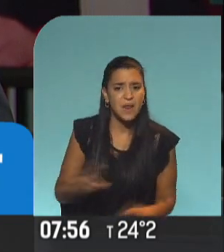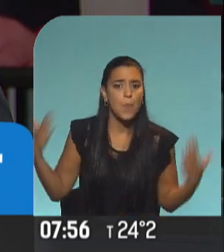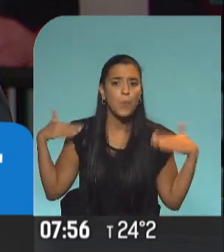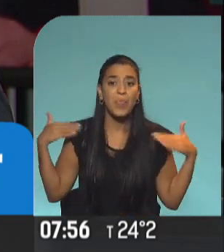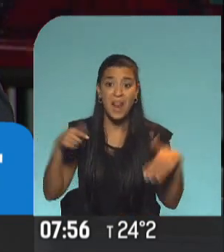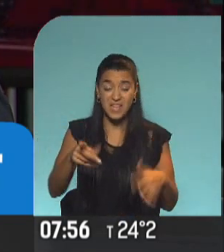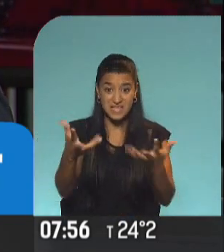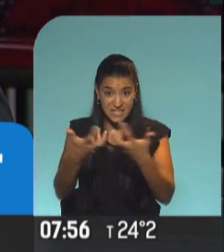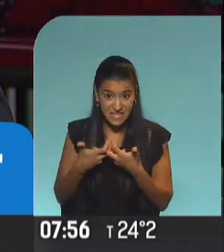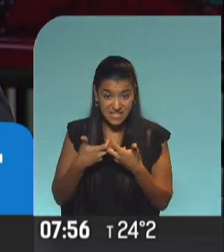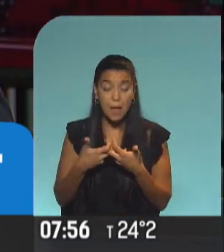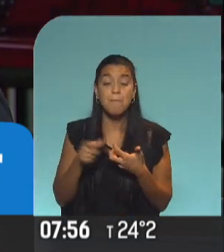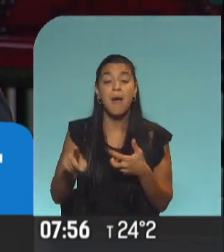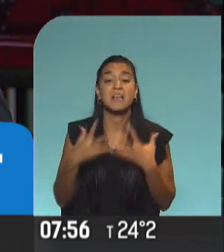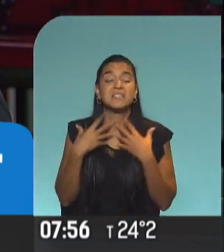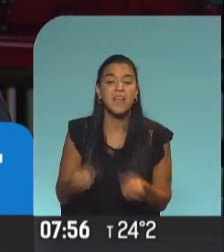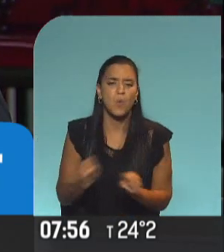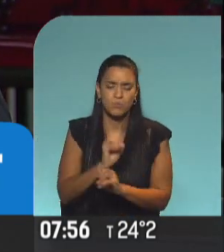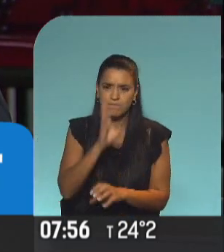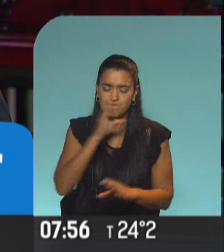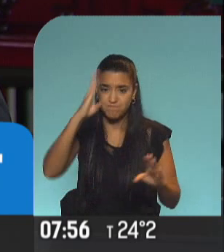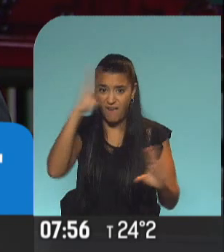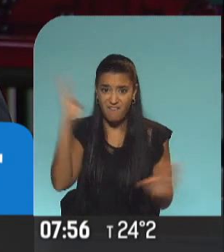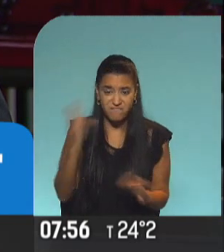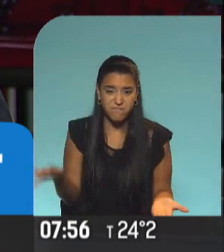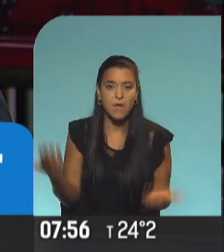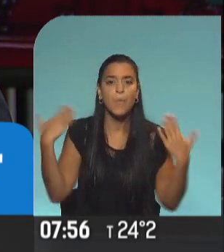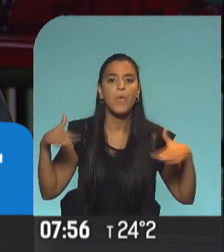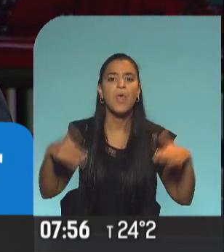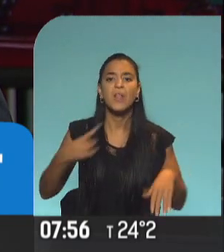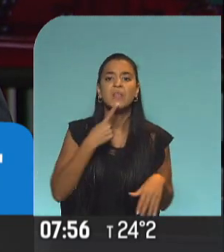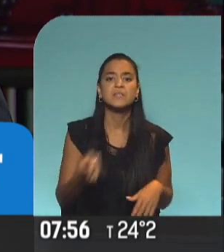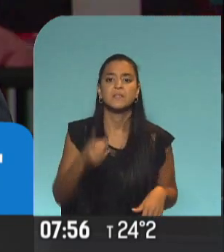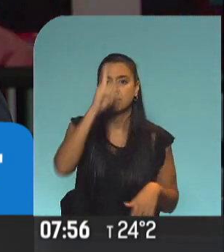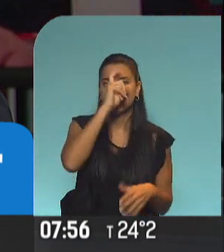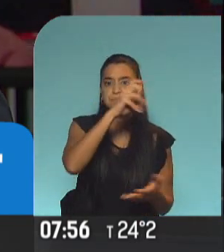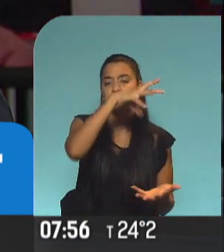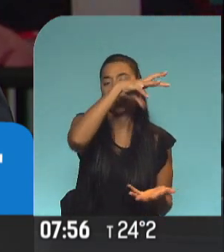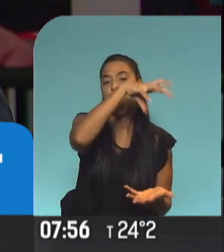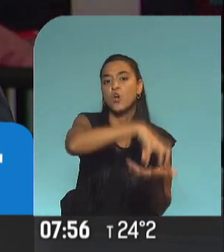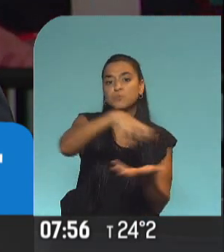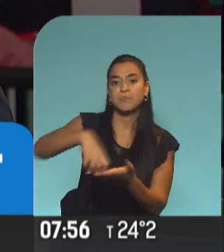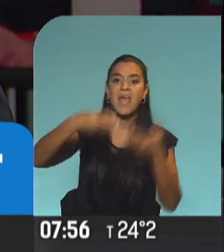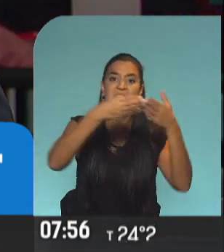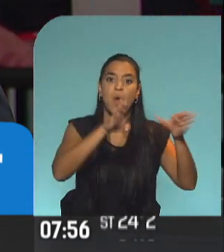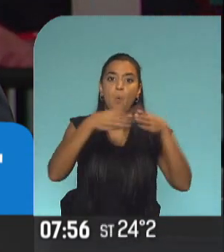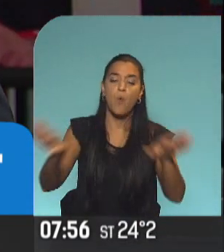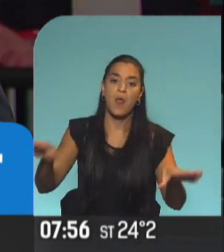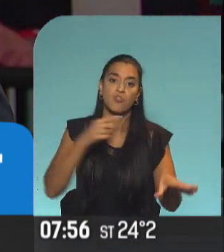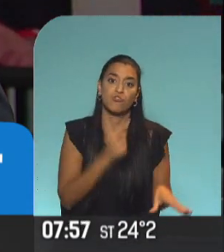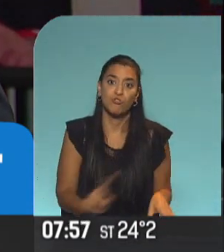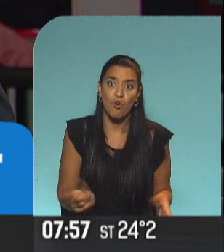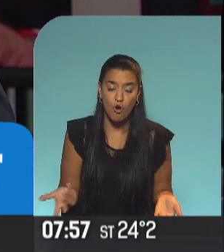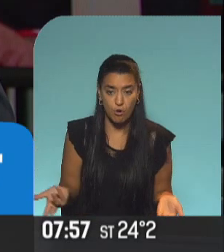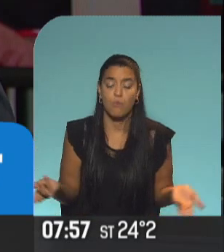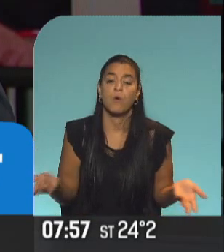el sistema de salud colapsado. Bueno, acuérdense que Vidal se jactaba de no inaugurar hospitales. Ya con eso le digo todo.